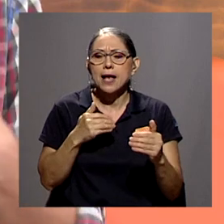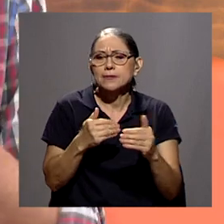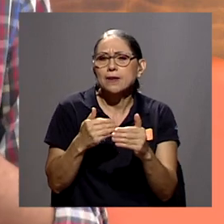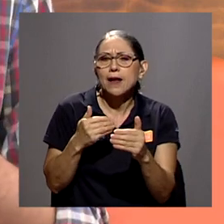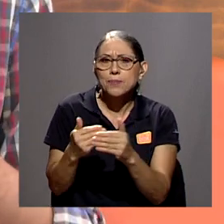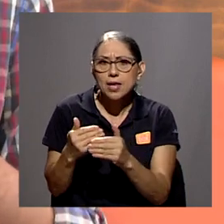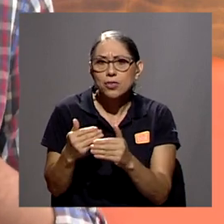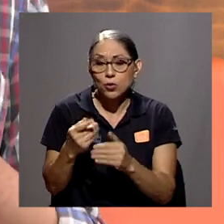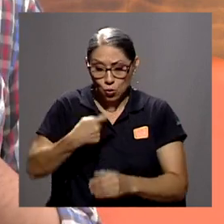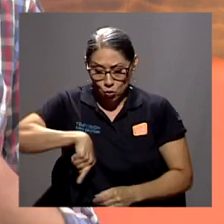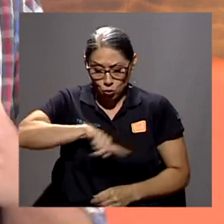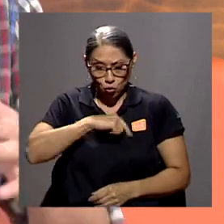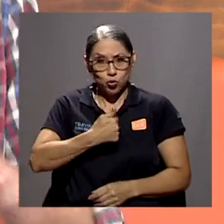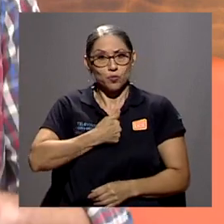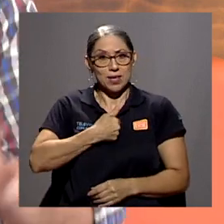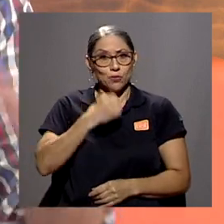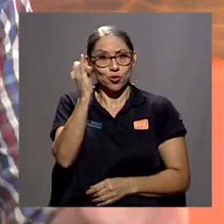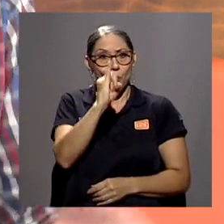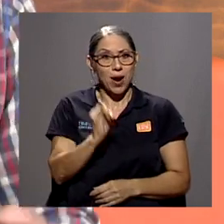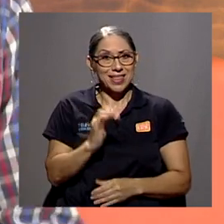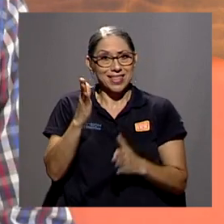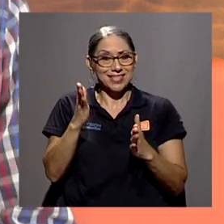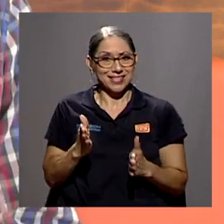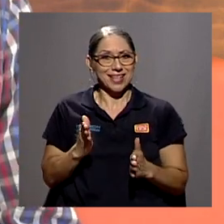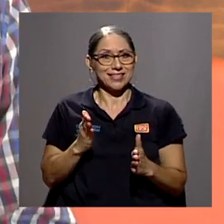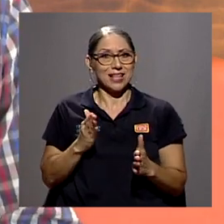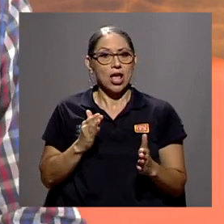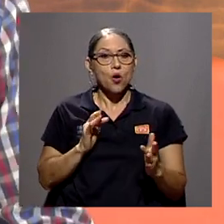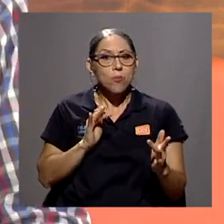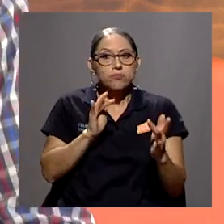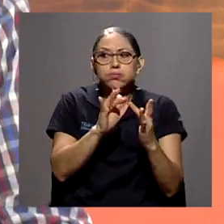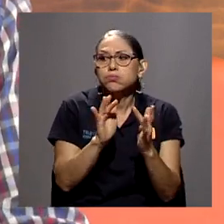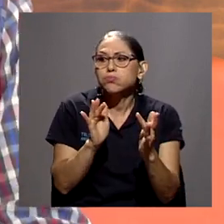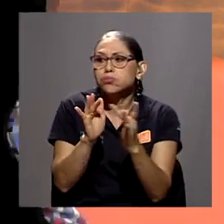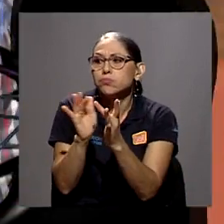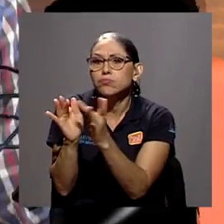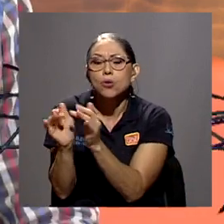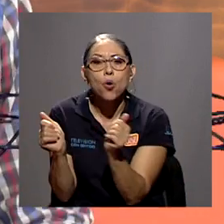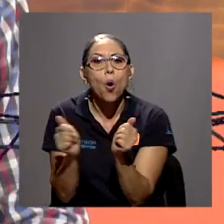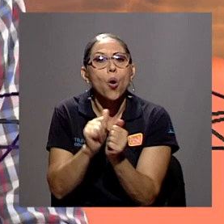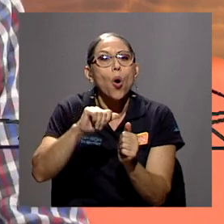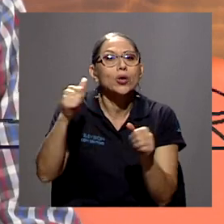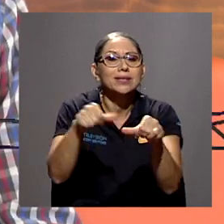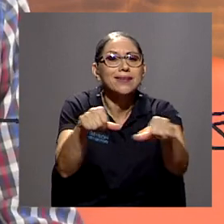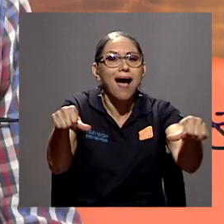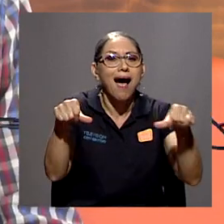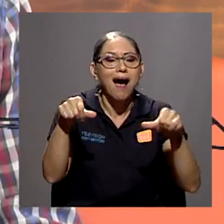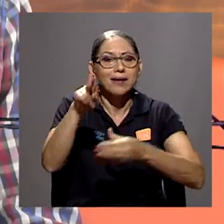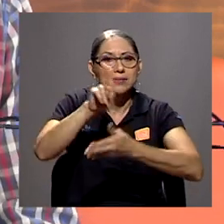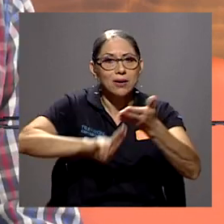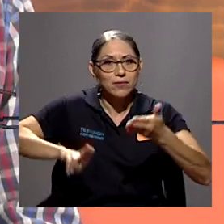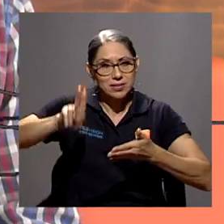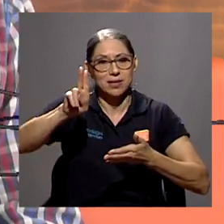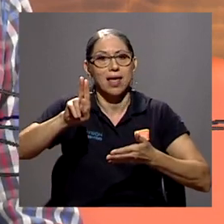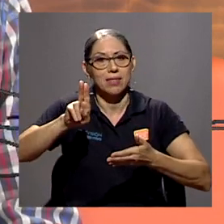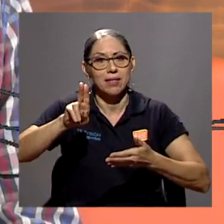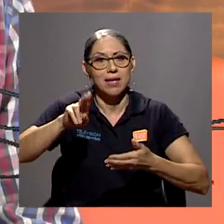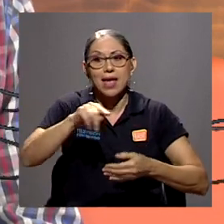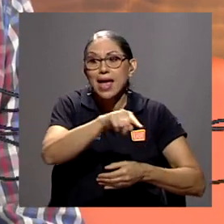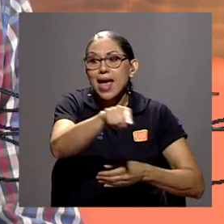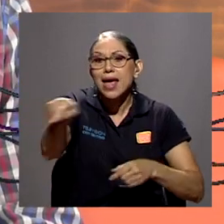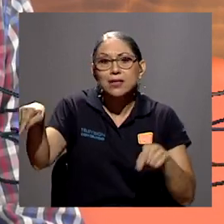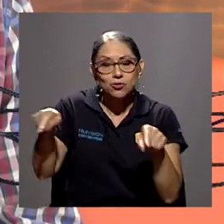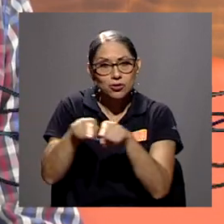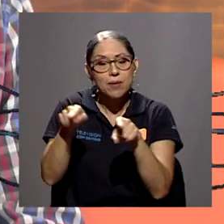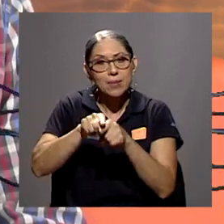incluso de nosotros mismos como artistas con el resto de cátedras el resto de escuelas verdad de la universidad ellos también van a